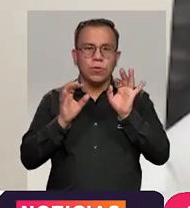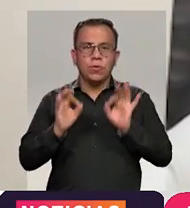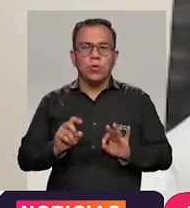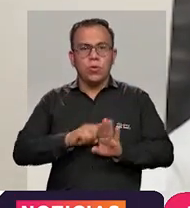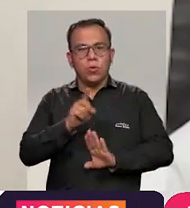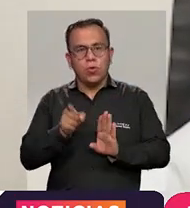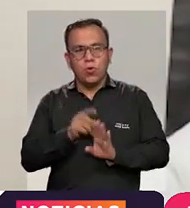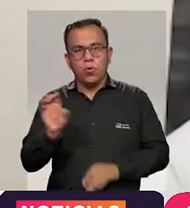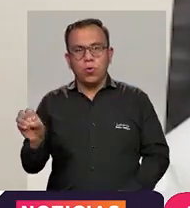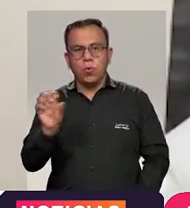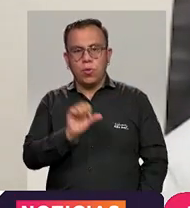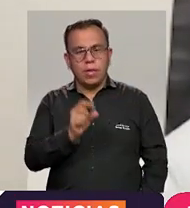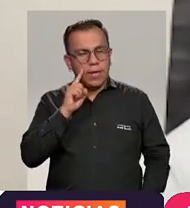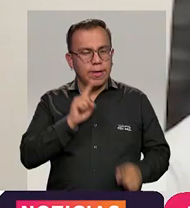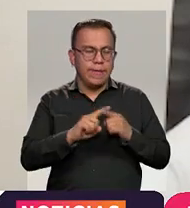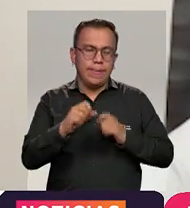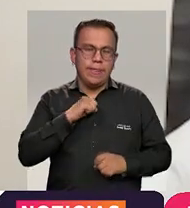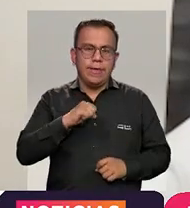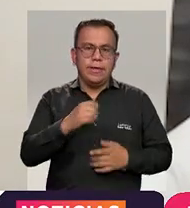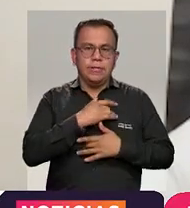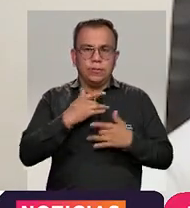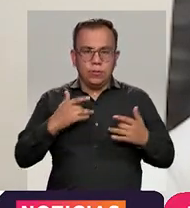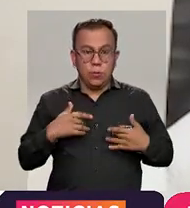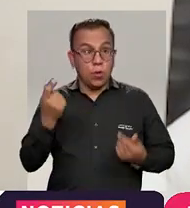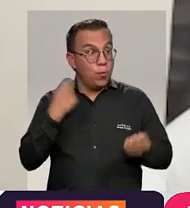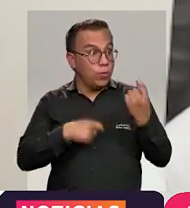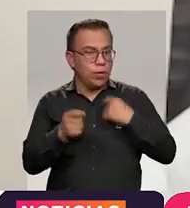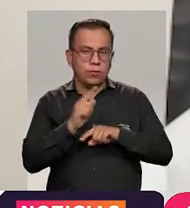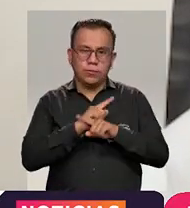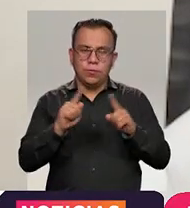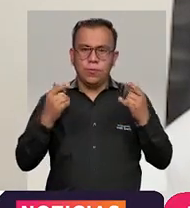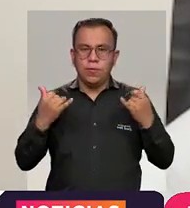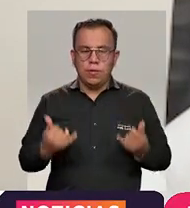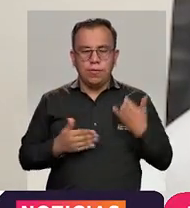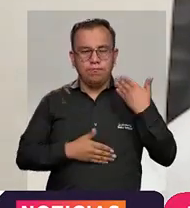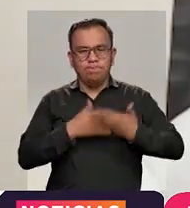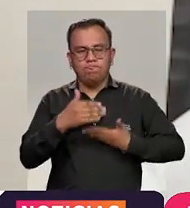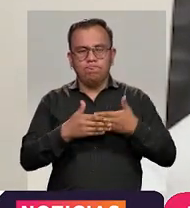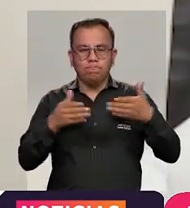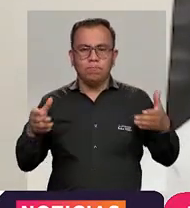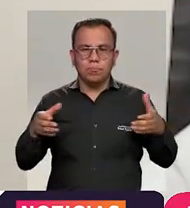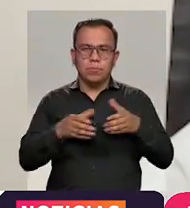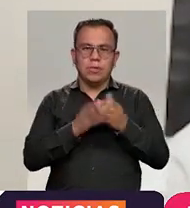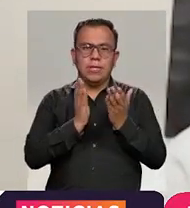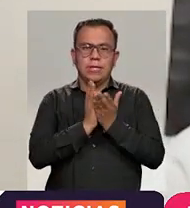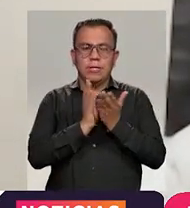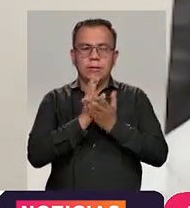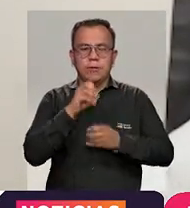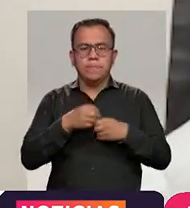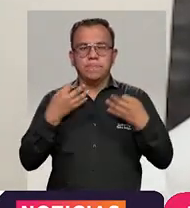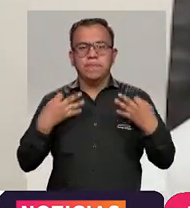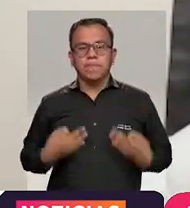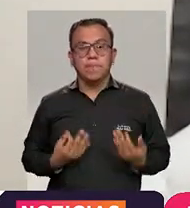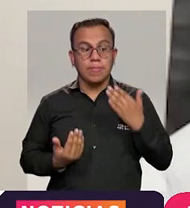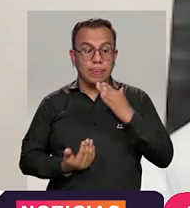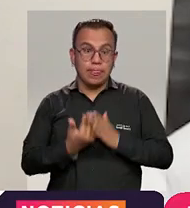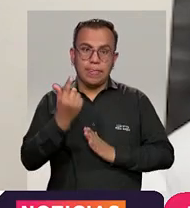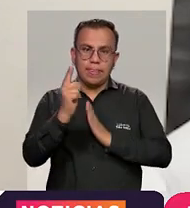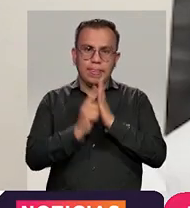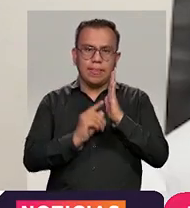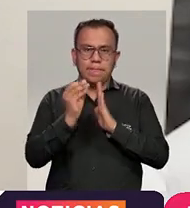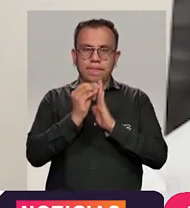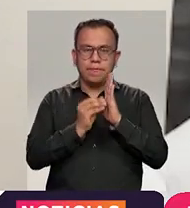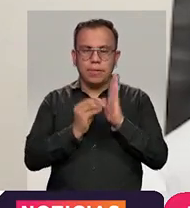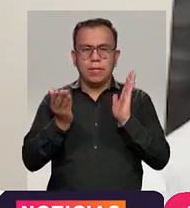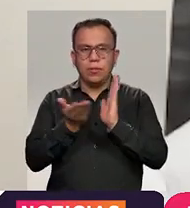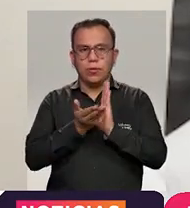todas y todos el derecho a la salud, no como un negocio. Una reforma, por supuesto, a la educación, pero que garantice la creación de una ley estatutaria de